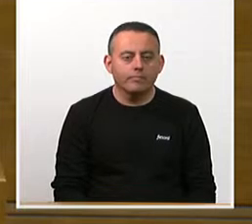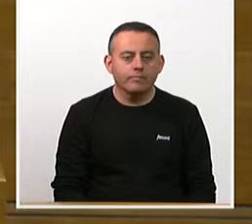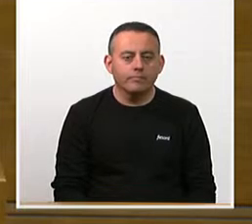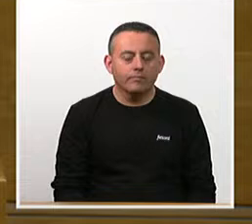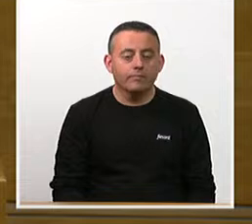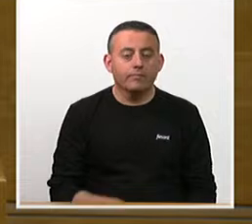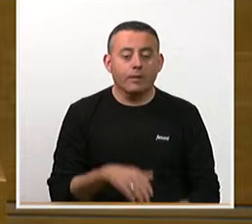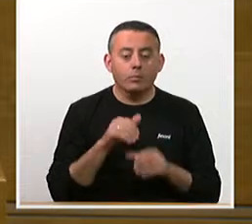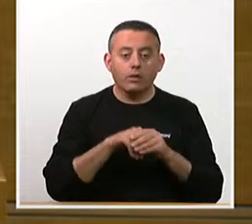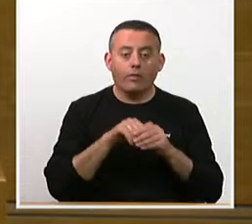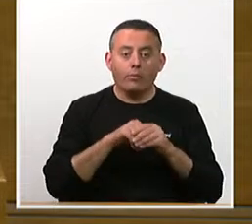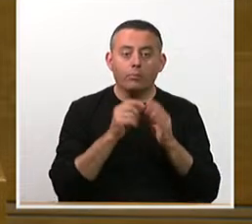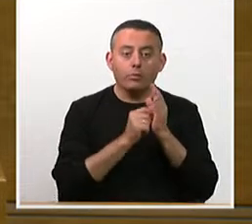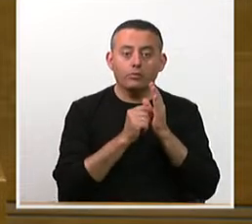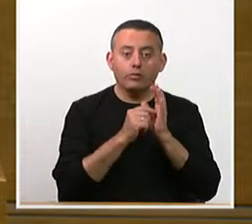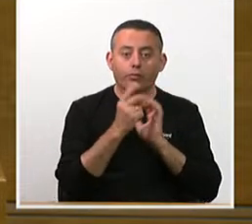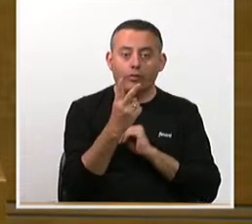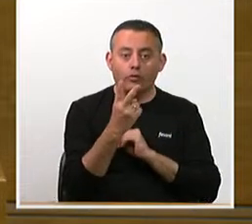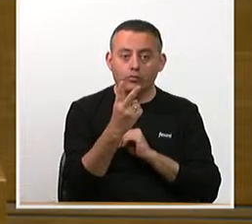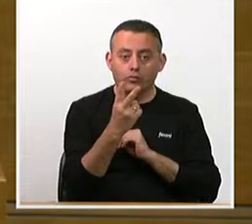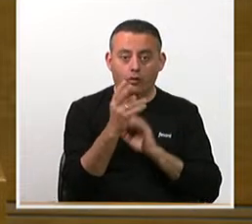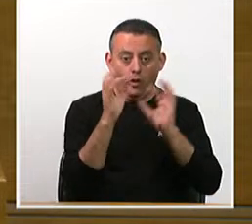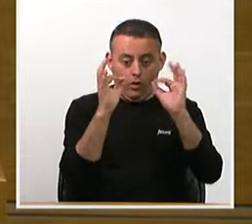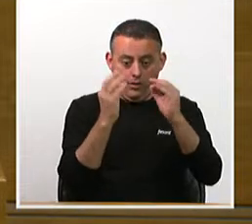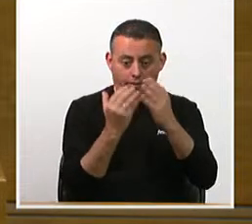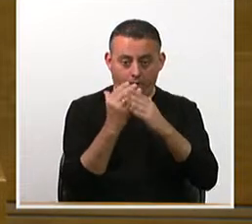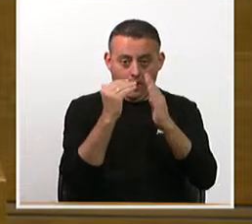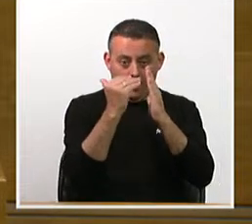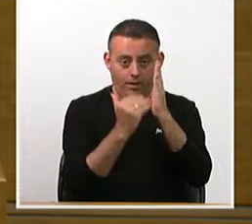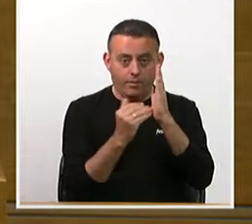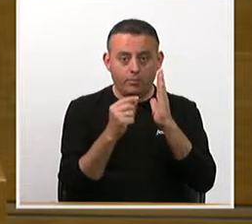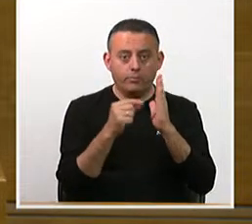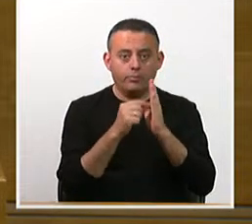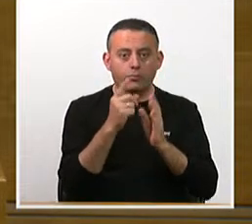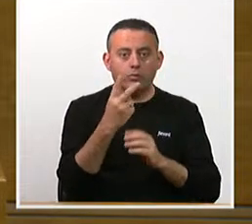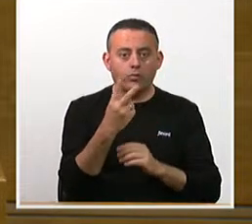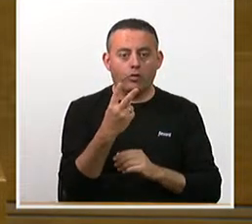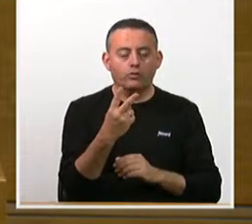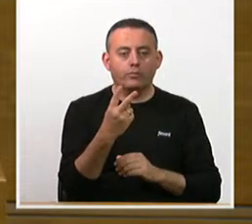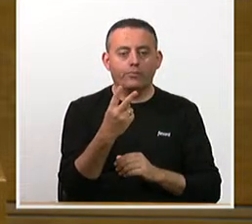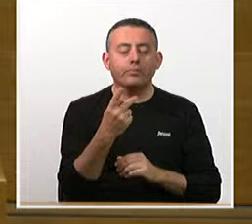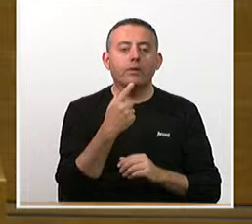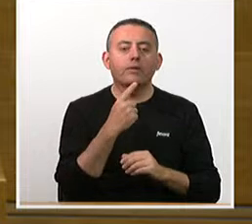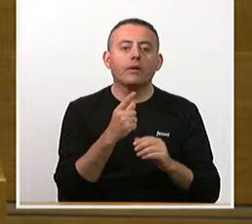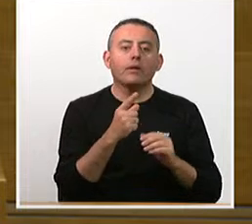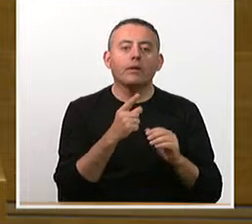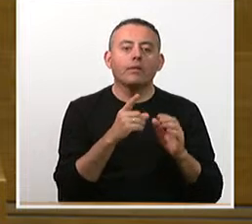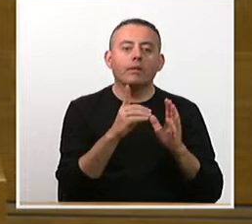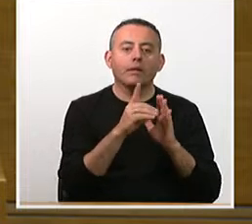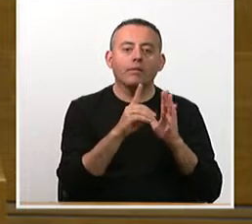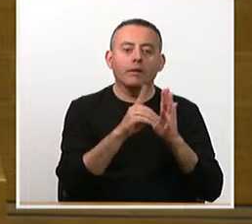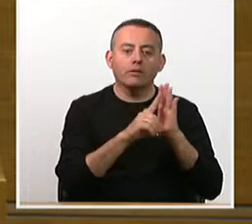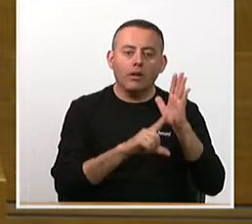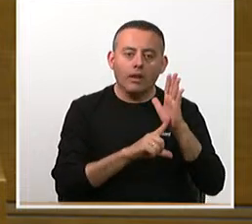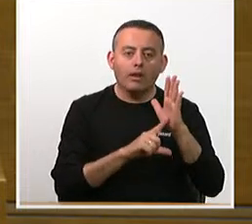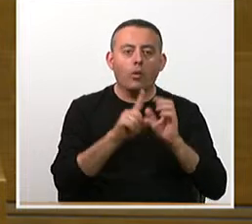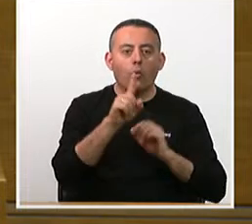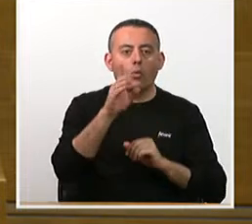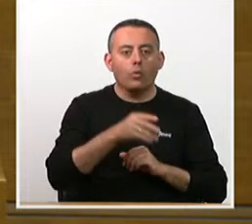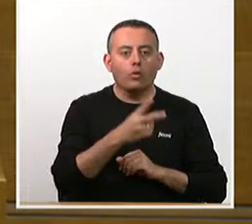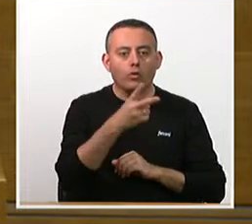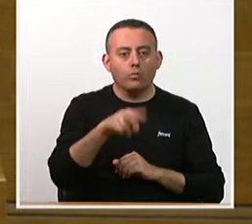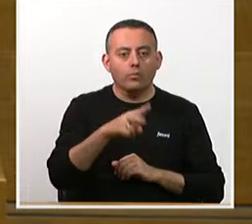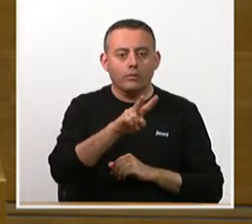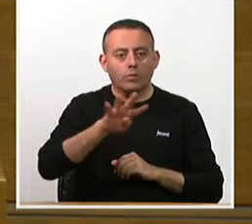votamos el punto dos del orden del día convalidación o derogación del decreto ley 1/24 de